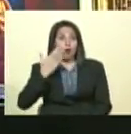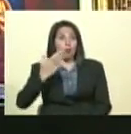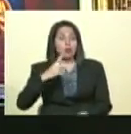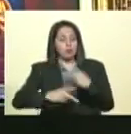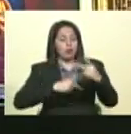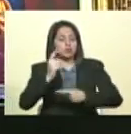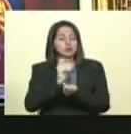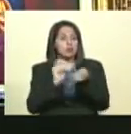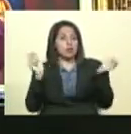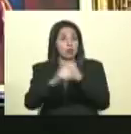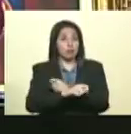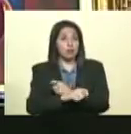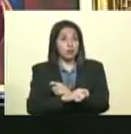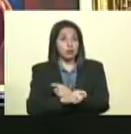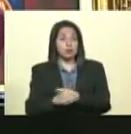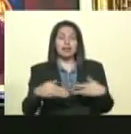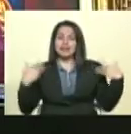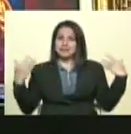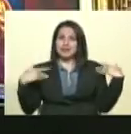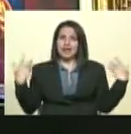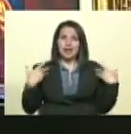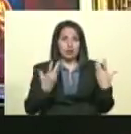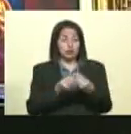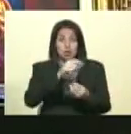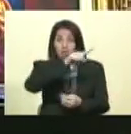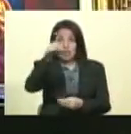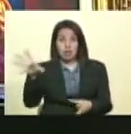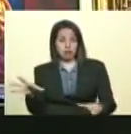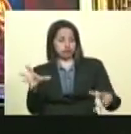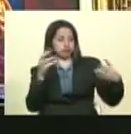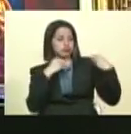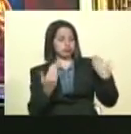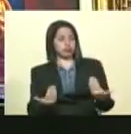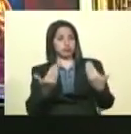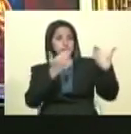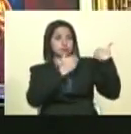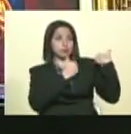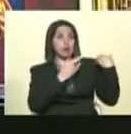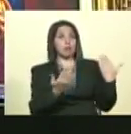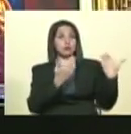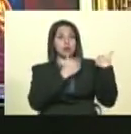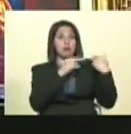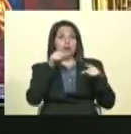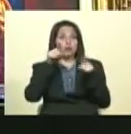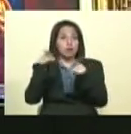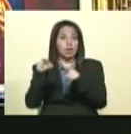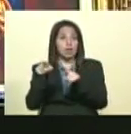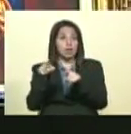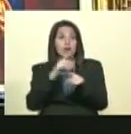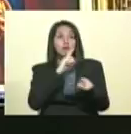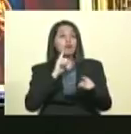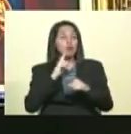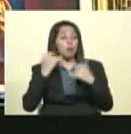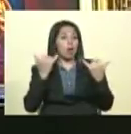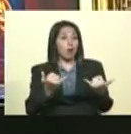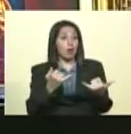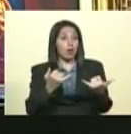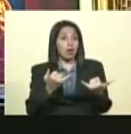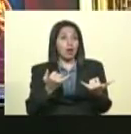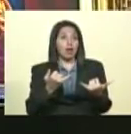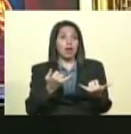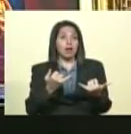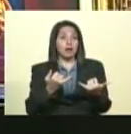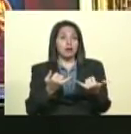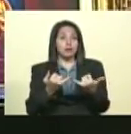de cambio. Y eso es lo que me alegra de que ustedes hayan asumido esa responsabilidad. Y en ese nombre voy a